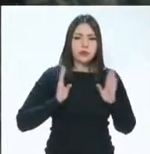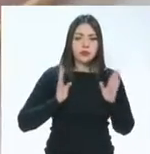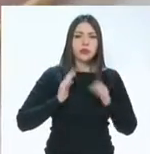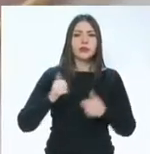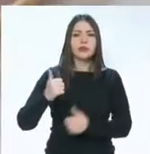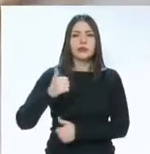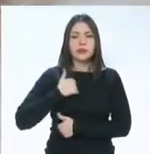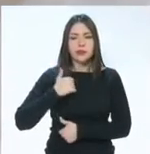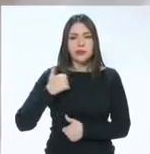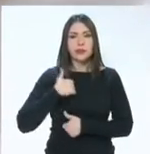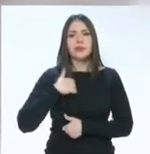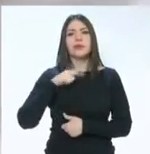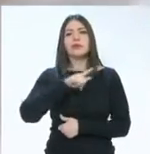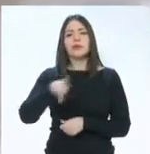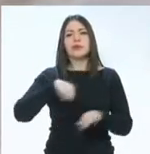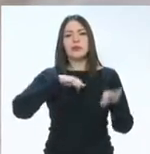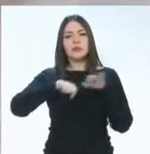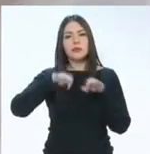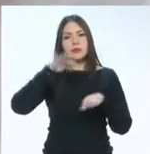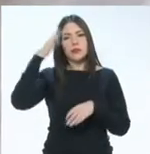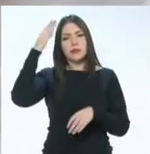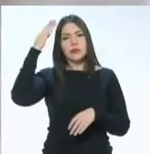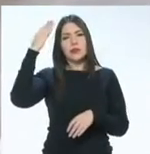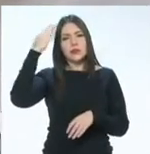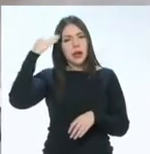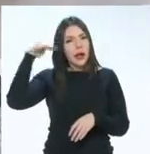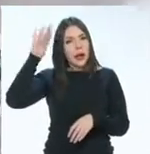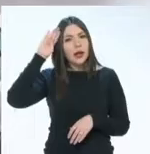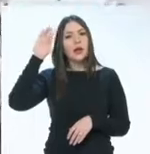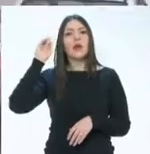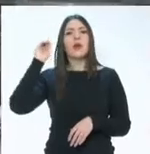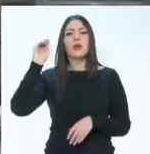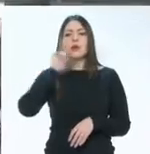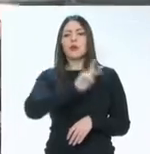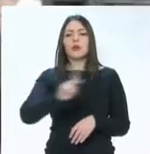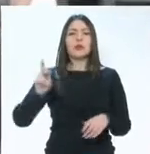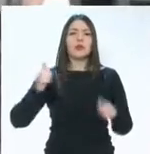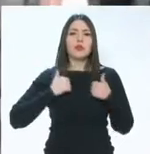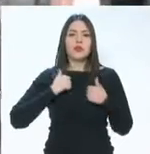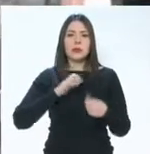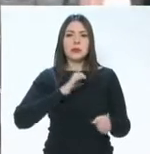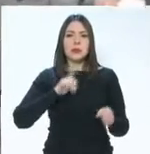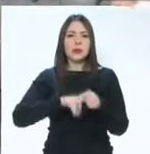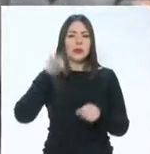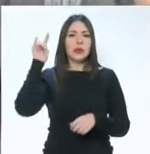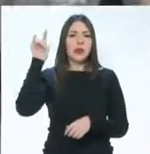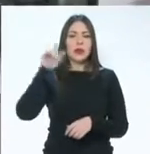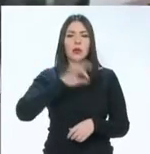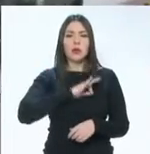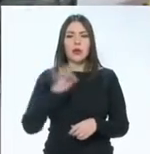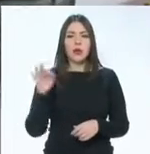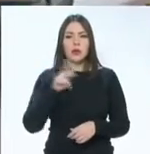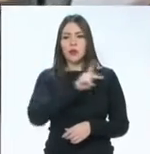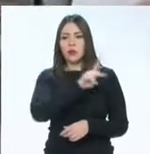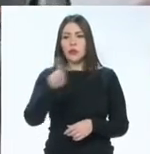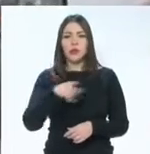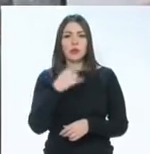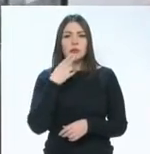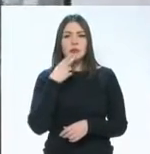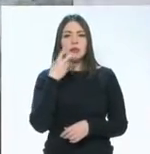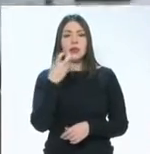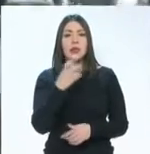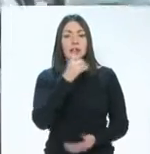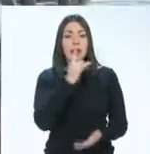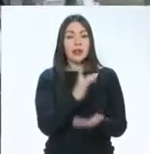la Fuerza Aérea. Se está refiriendo el texto indiscutiblemente a un estado de excepción que